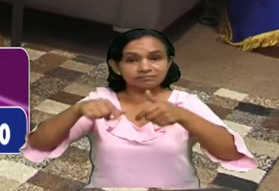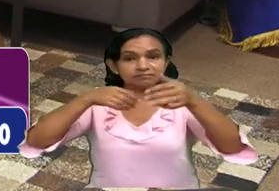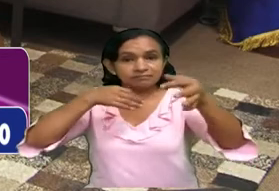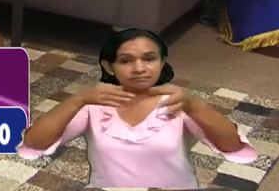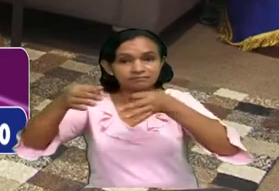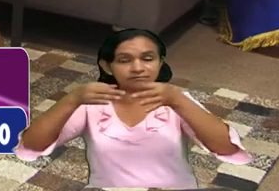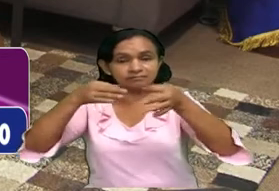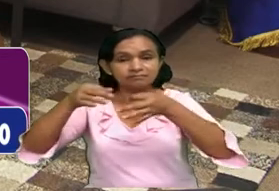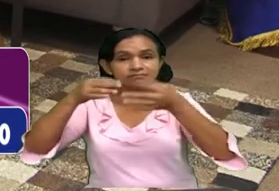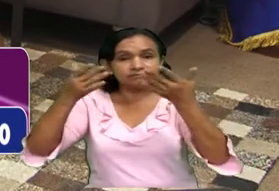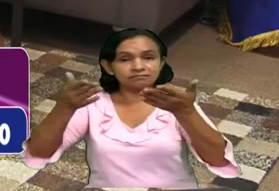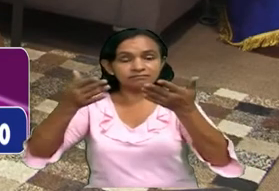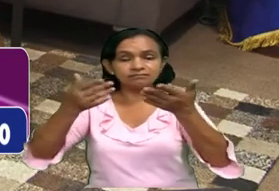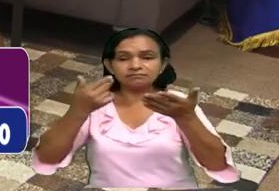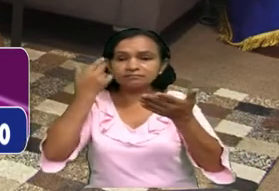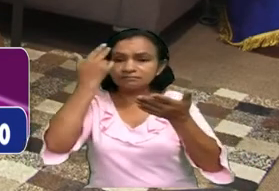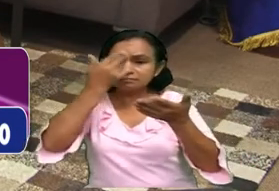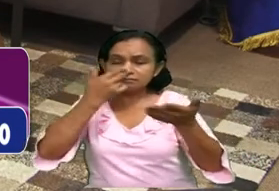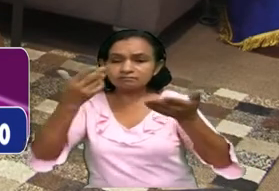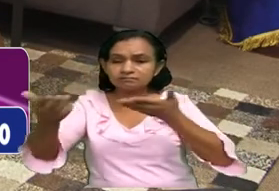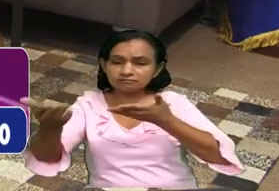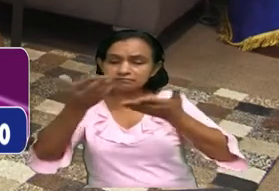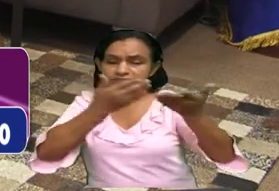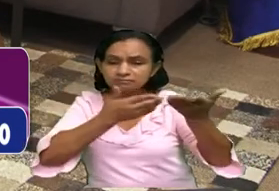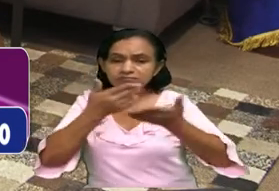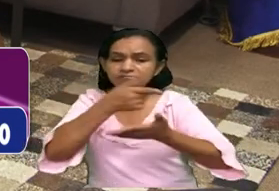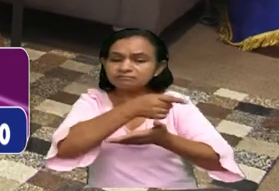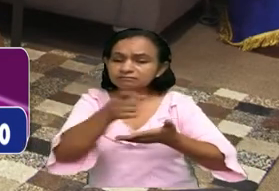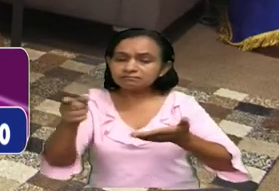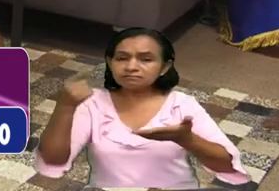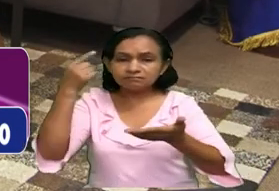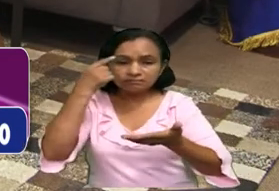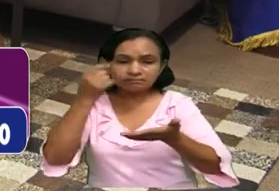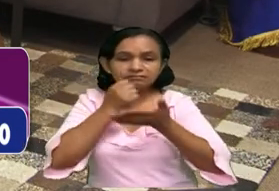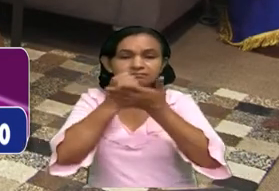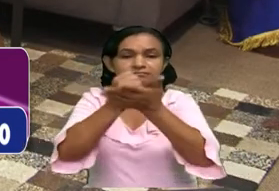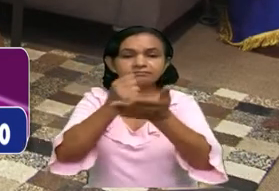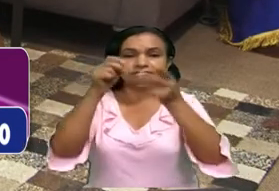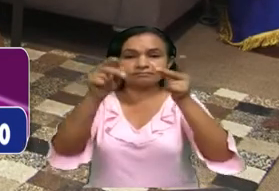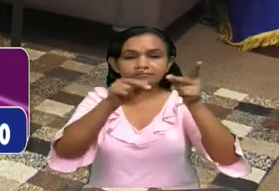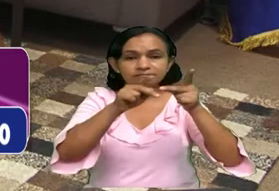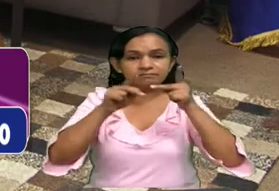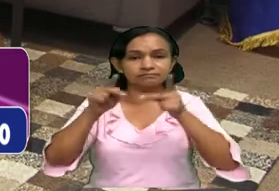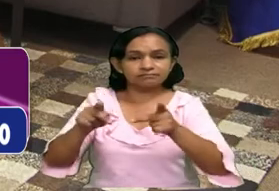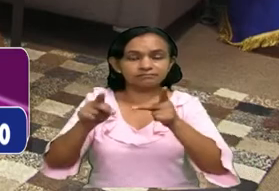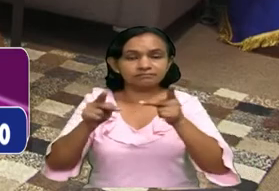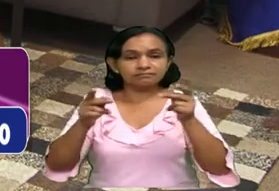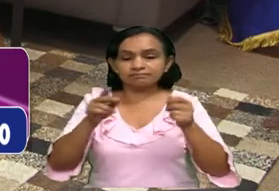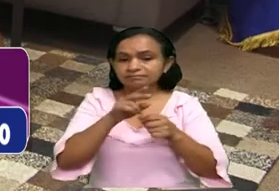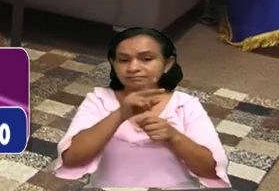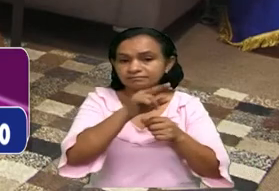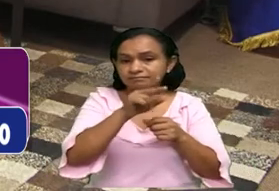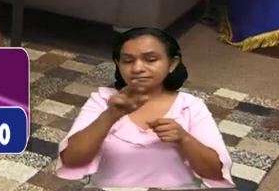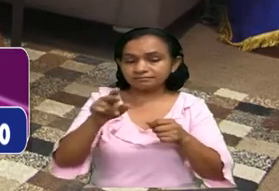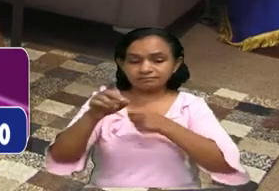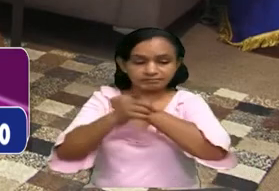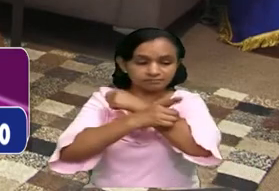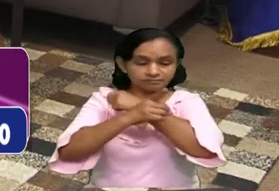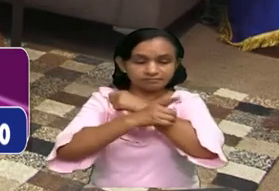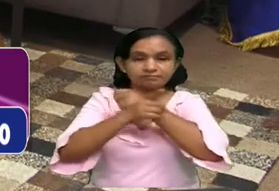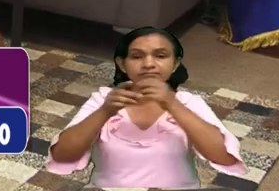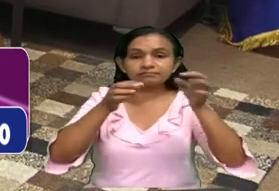vino y intervino y actuó en favor de los productores. Le planteamos esto mismo al presidente Daniel.